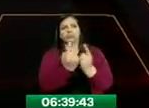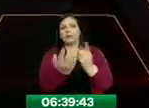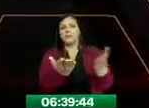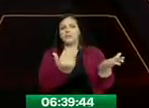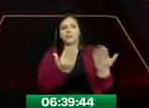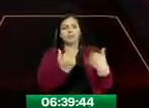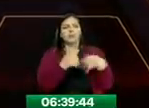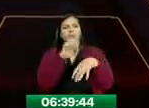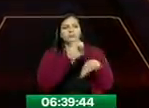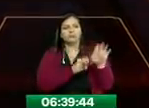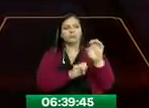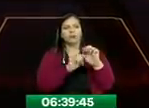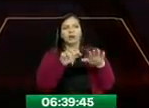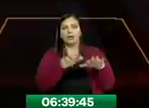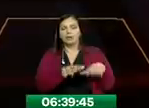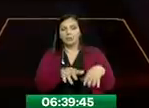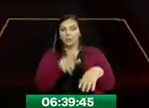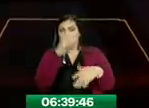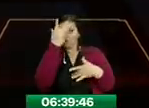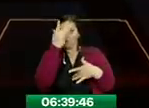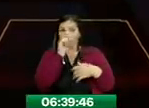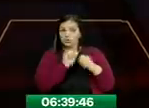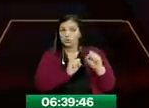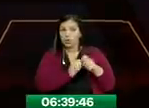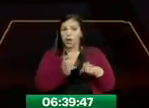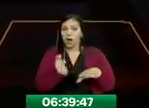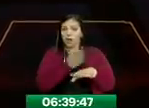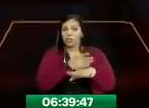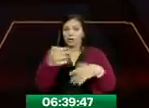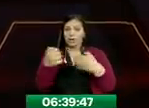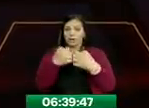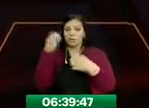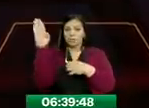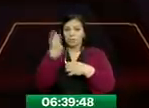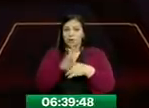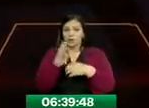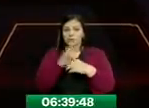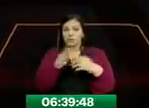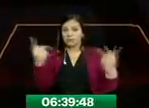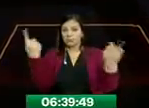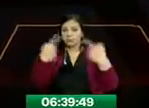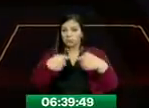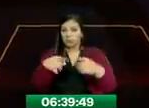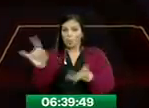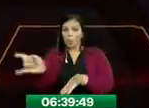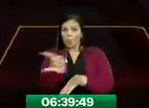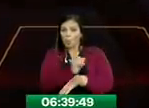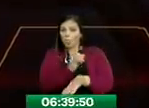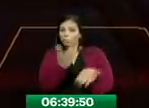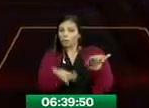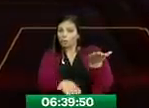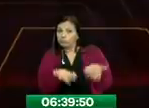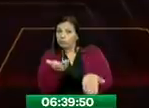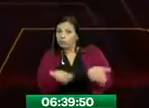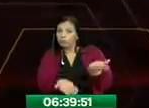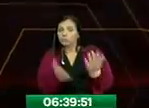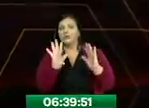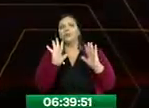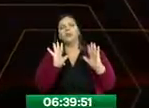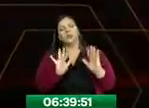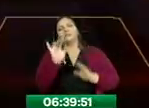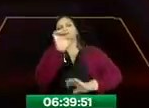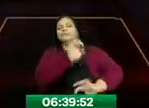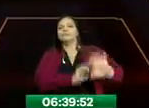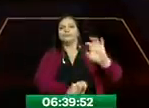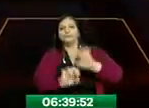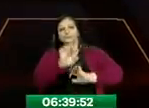Más tranquilos y que no pase ningún tipo de situación. Ahí está entonces el director técnico del conjunto del Flamengo, que dio positivo